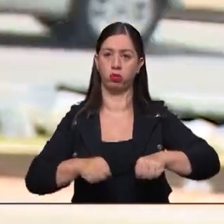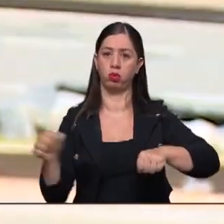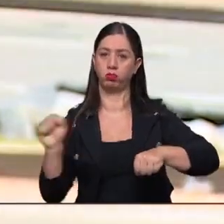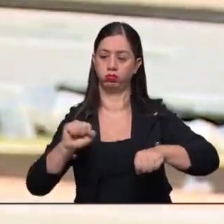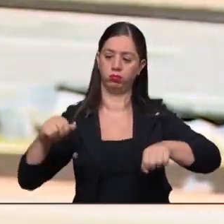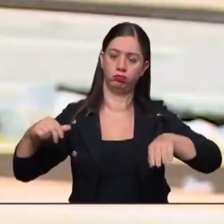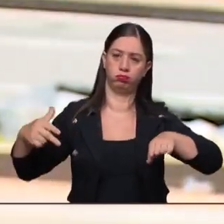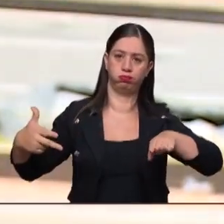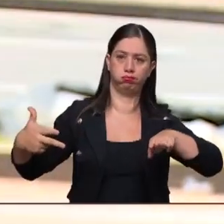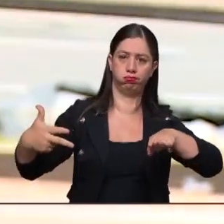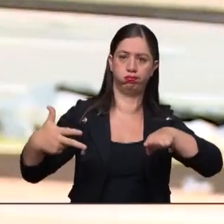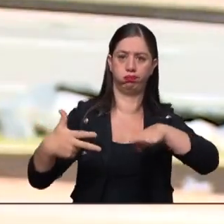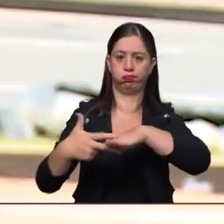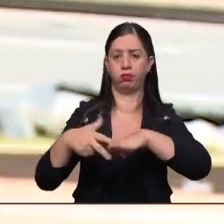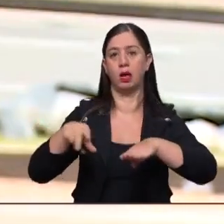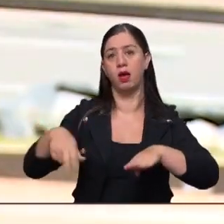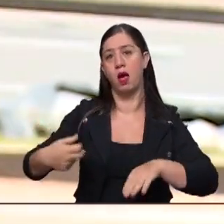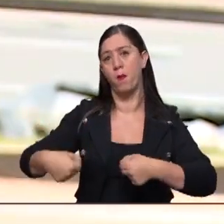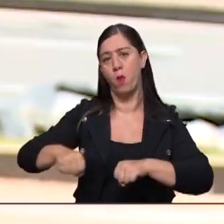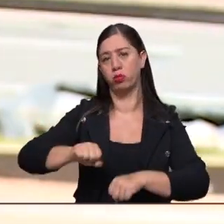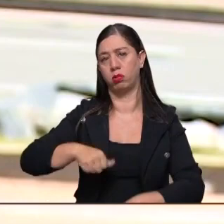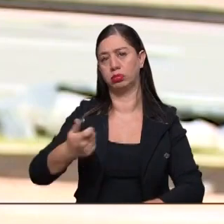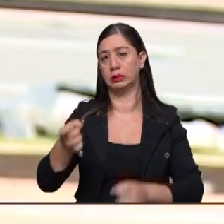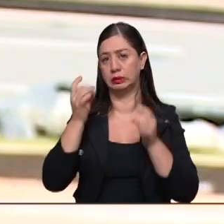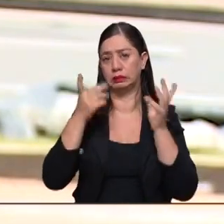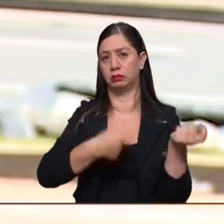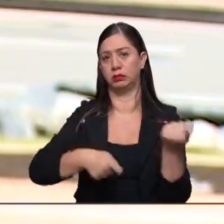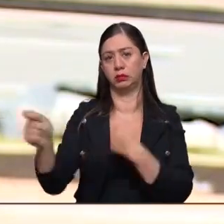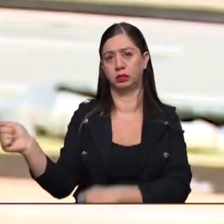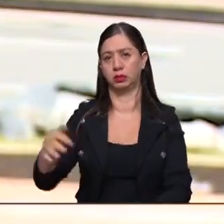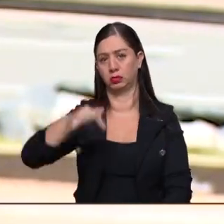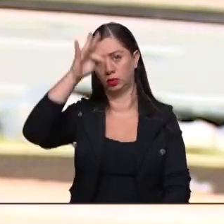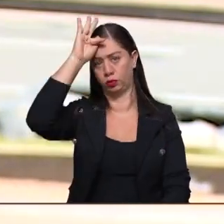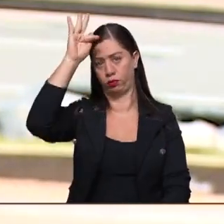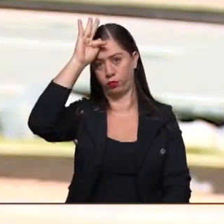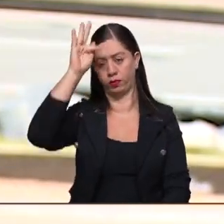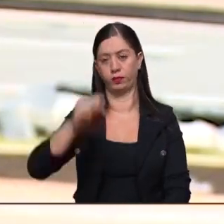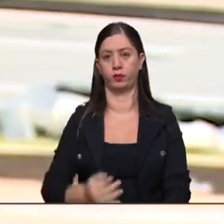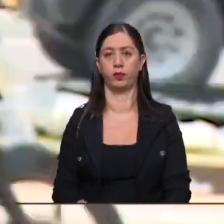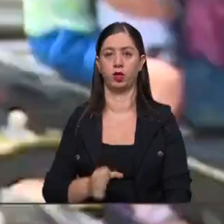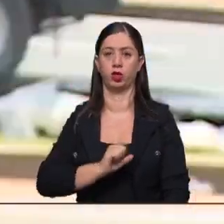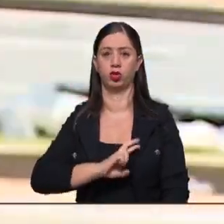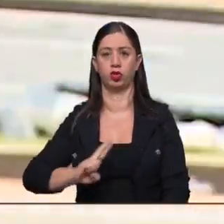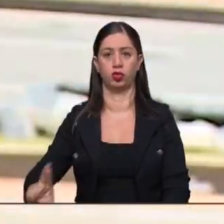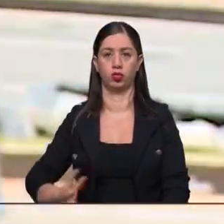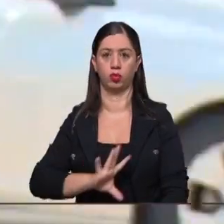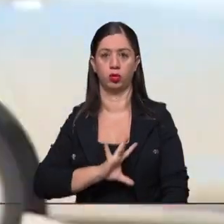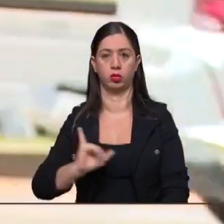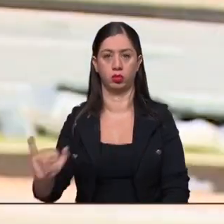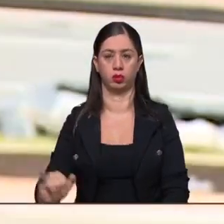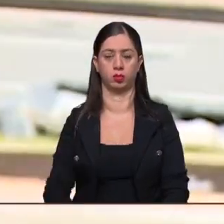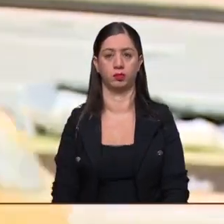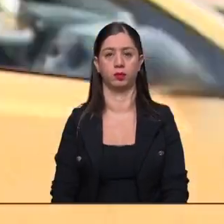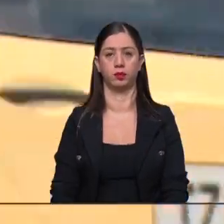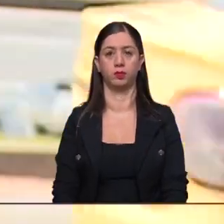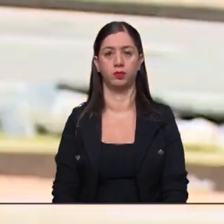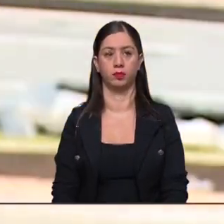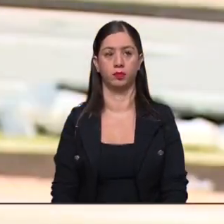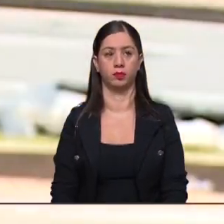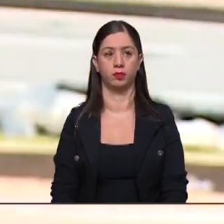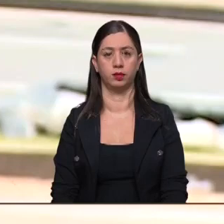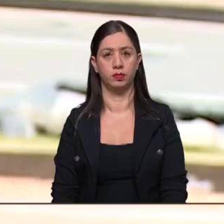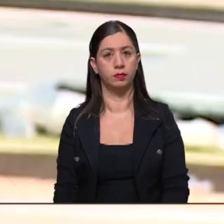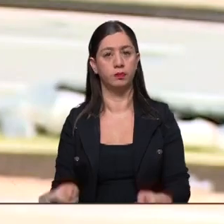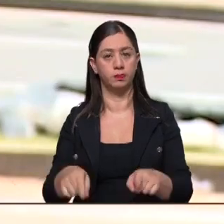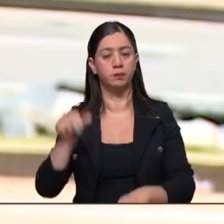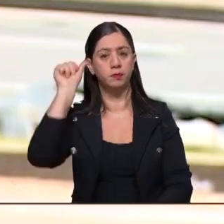el motociclista resulta gravemente herido y es trasladado a un centro asistencial del sur de la capital vallecaucana. Hay